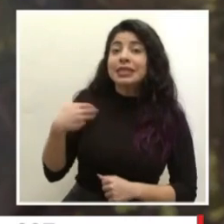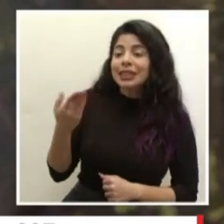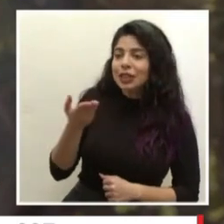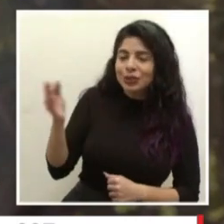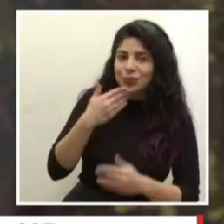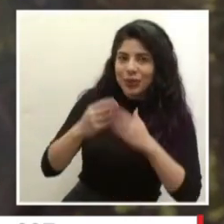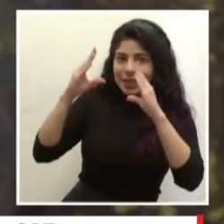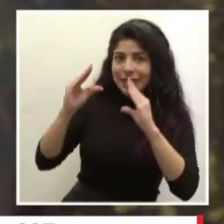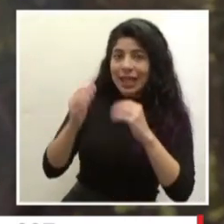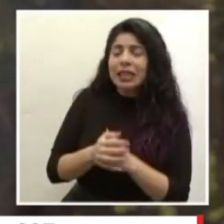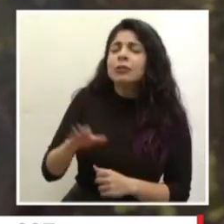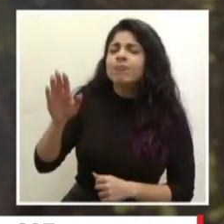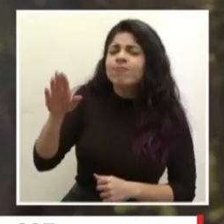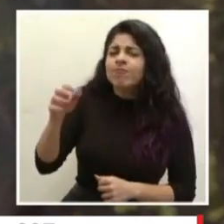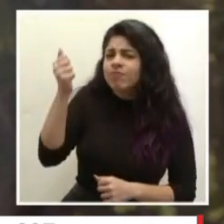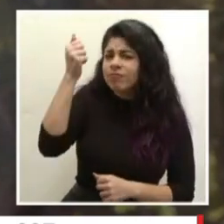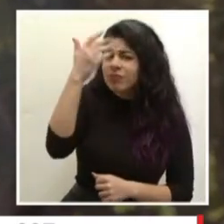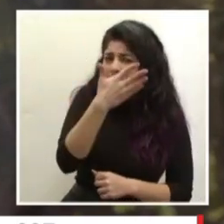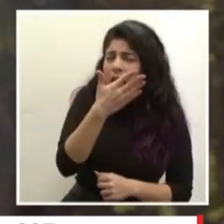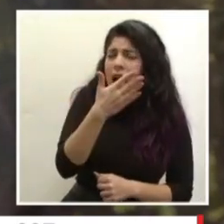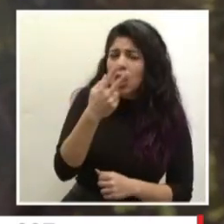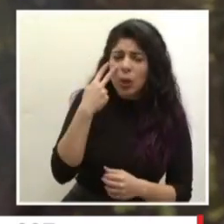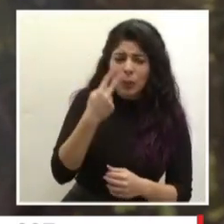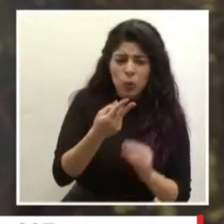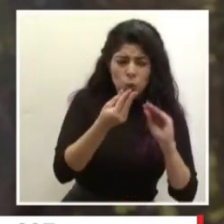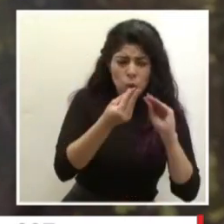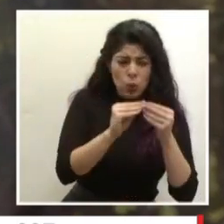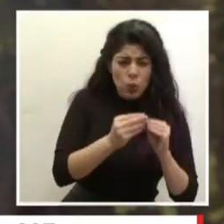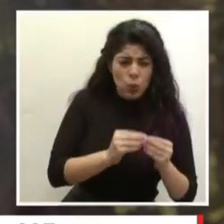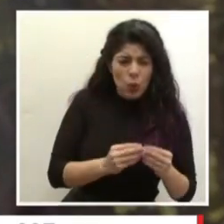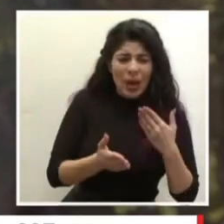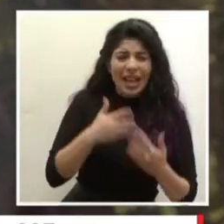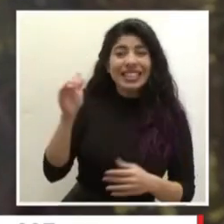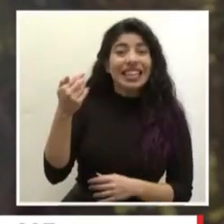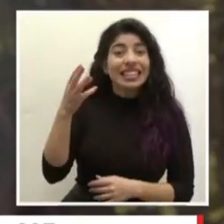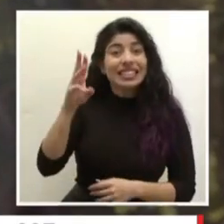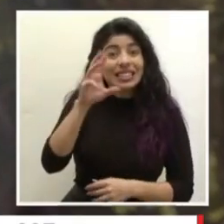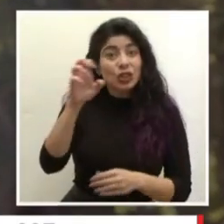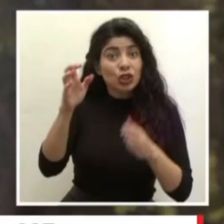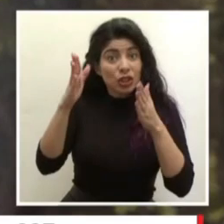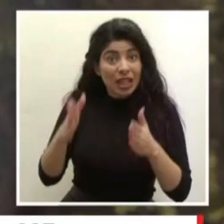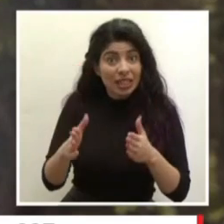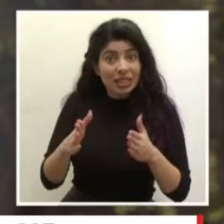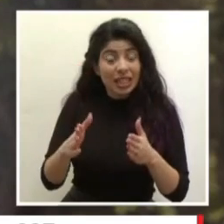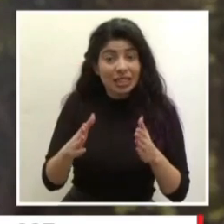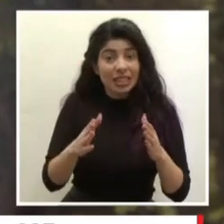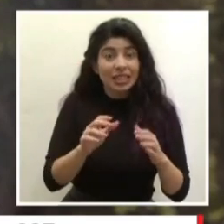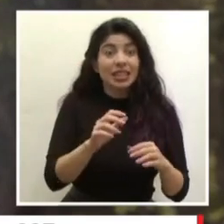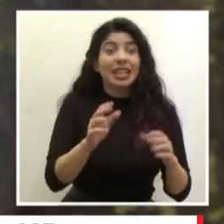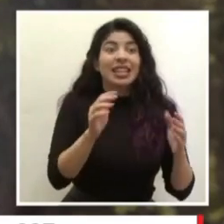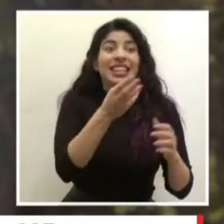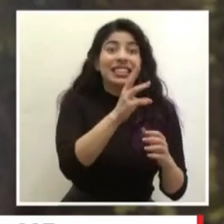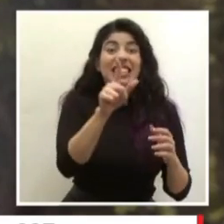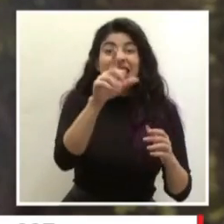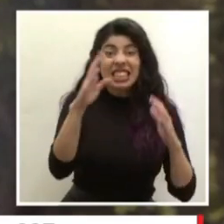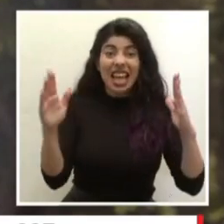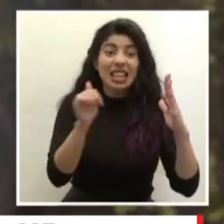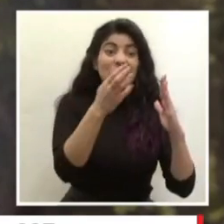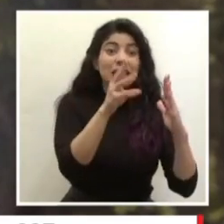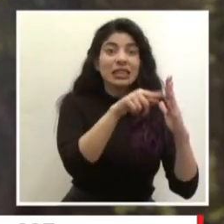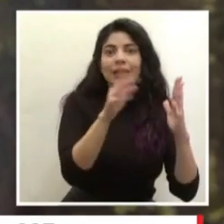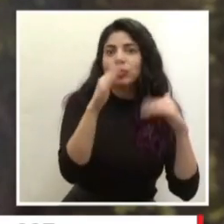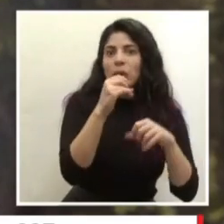tardes. Don Carlos, considerando estas cifras, prácticamente 16 costarricenses de cada 100 no tienen un trabajo. La CEPAL, por